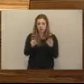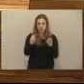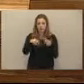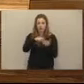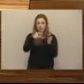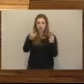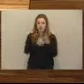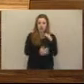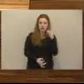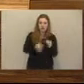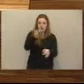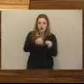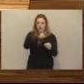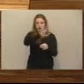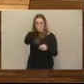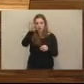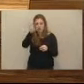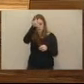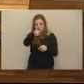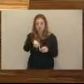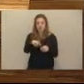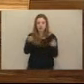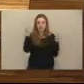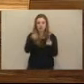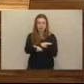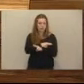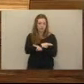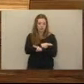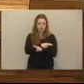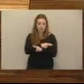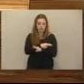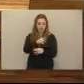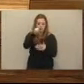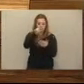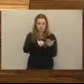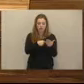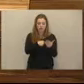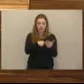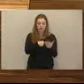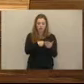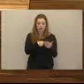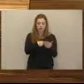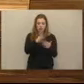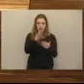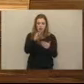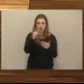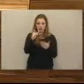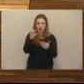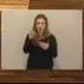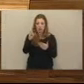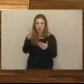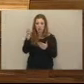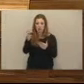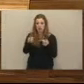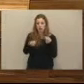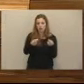de justicia de los países y así se eliminan de un plumazo con la firma del TTIP, el control público